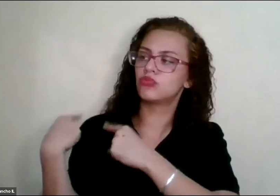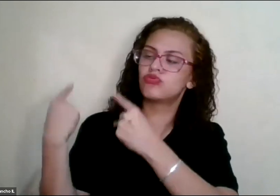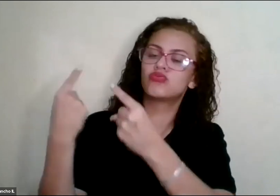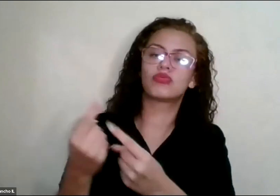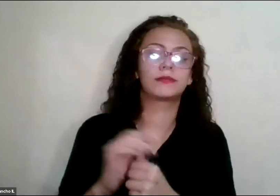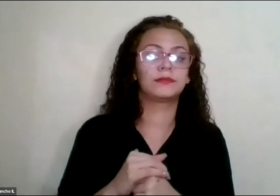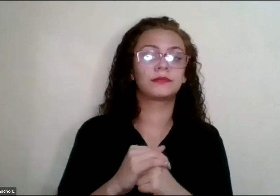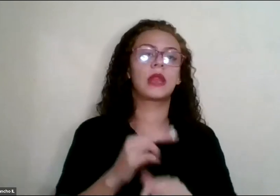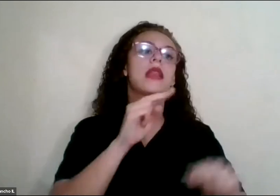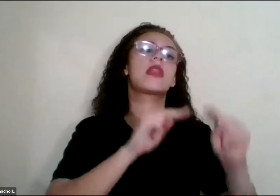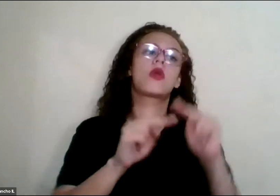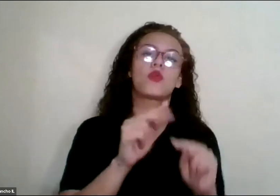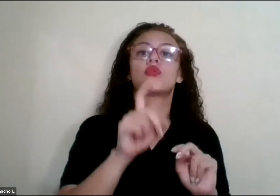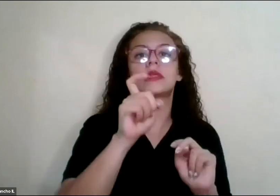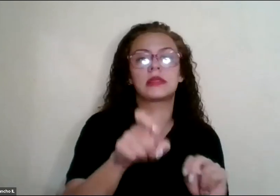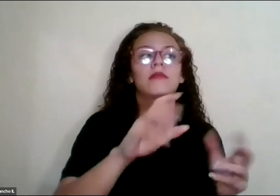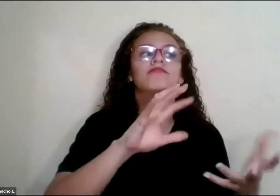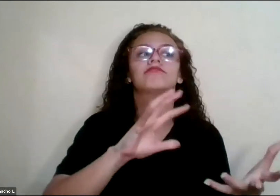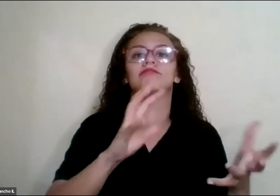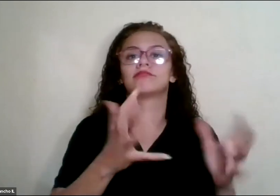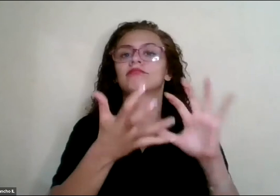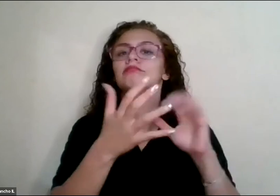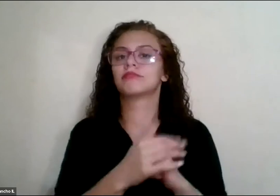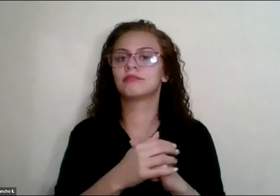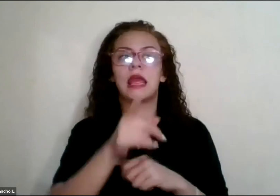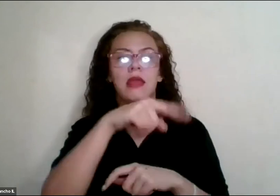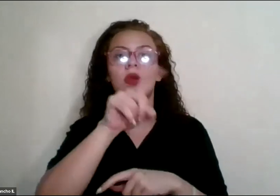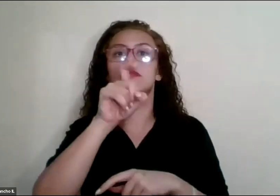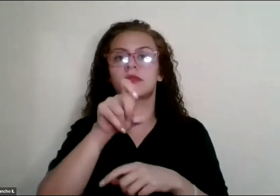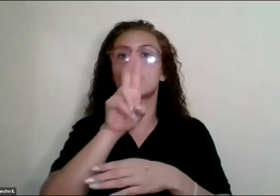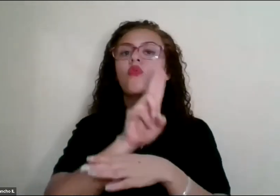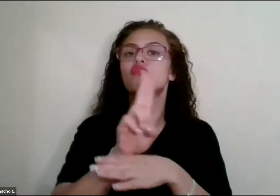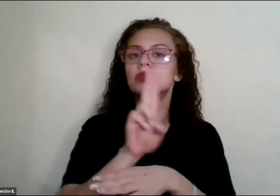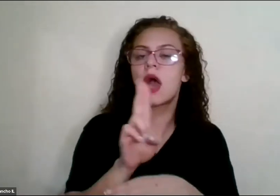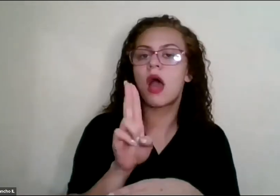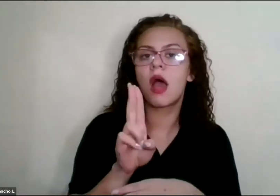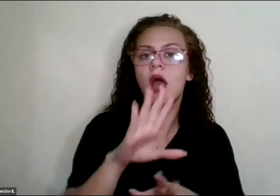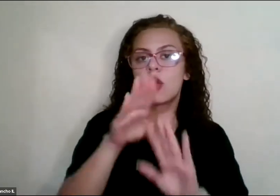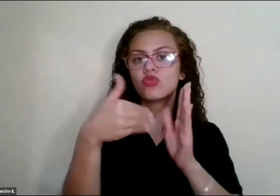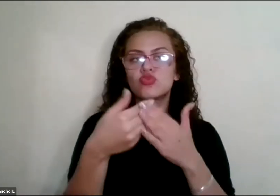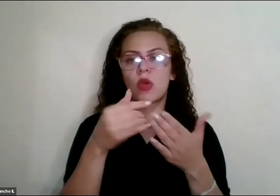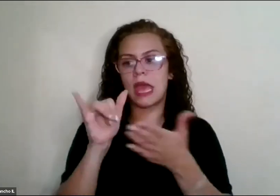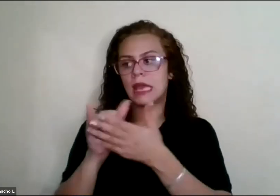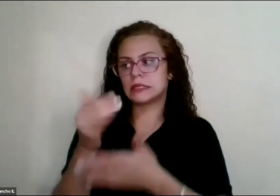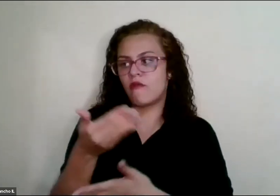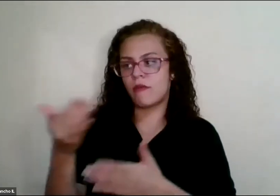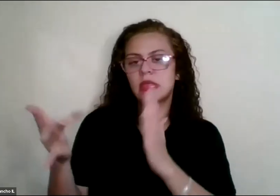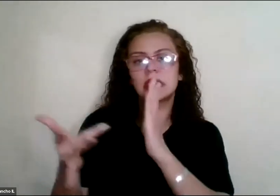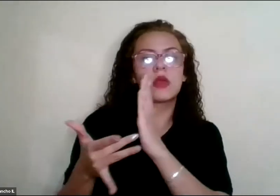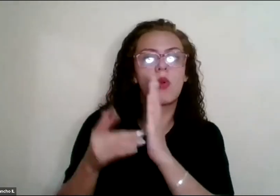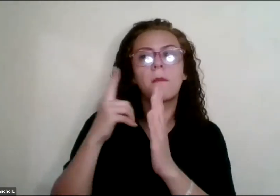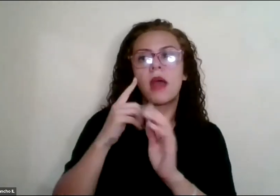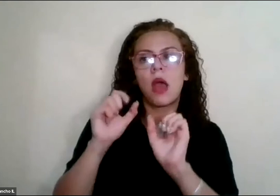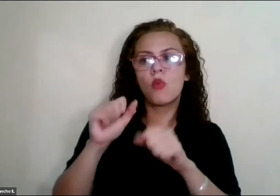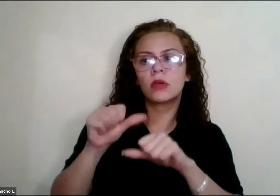Los negocios se han tenido que transformar y han tenido que utilizar todas estas herramientas digitales para